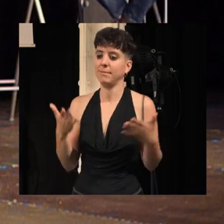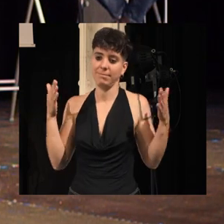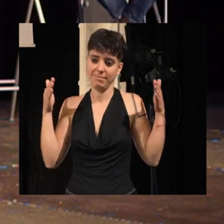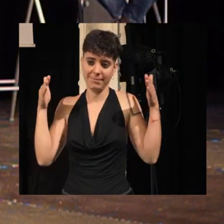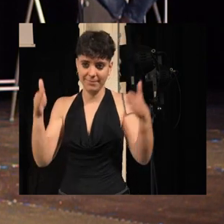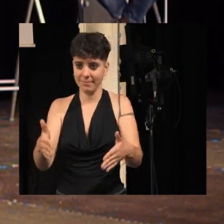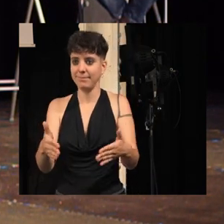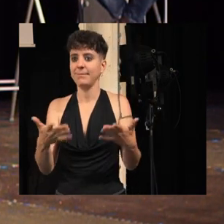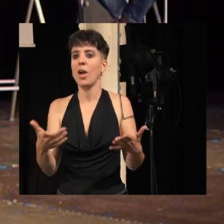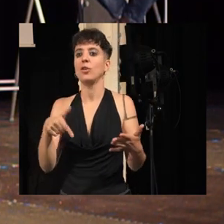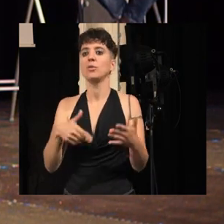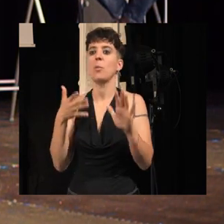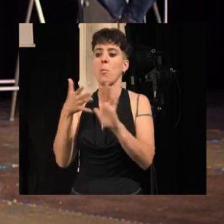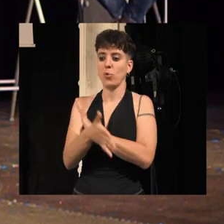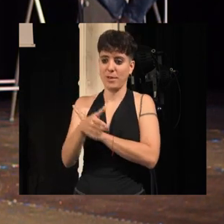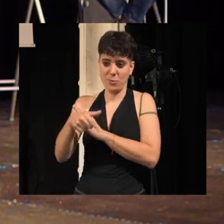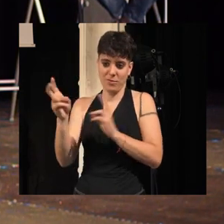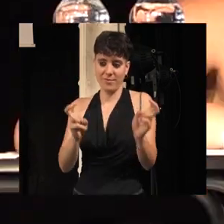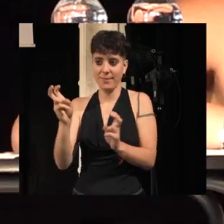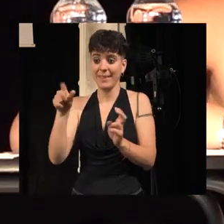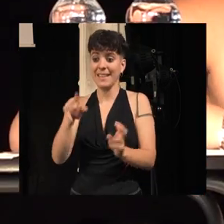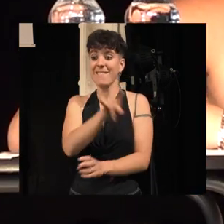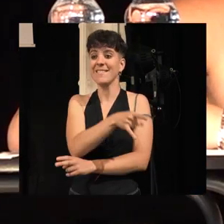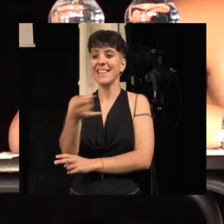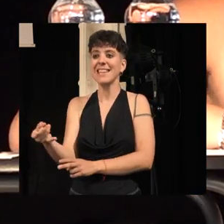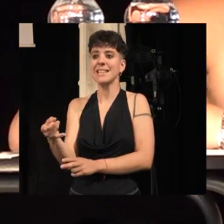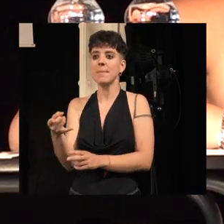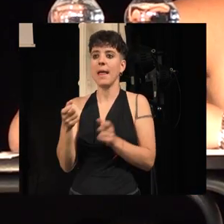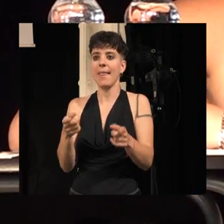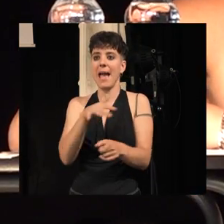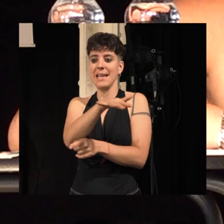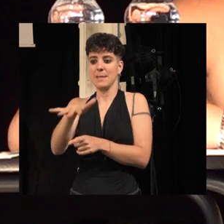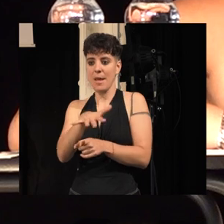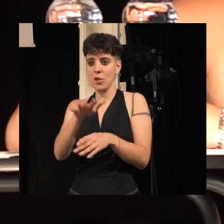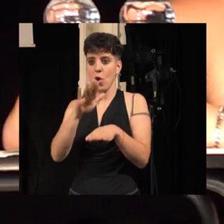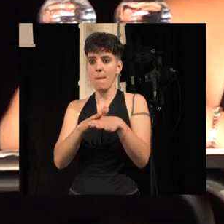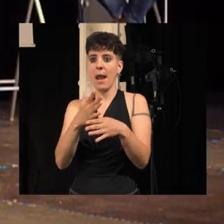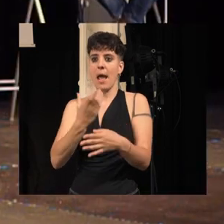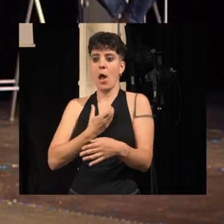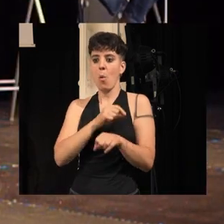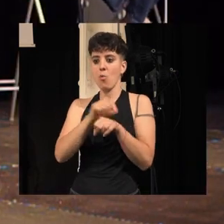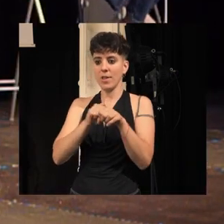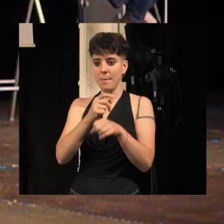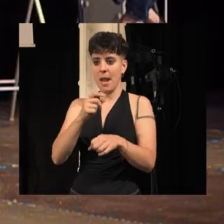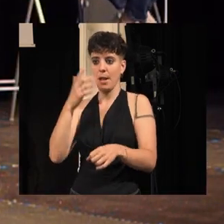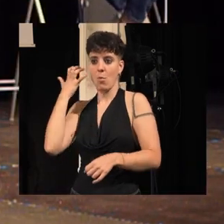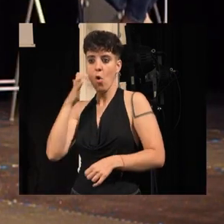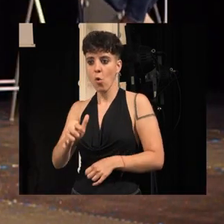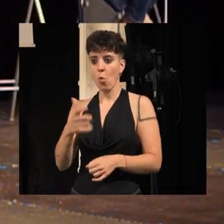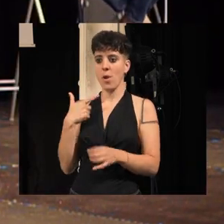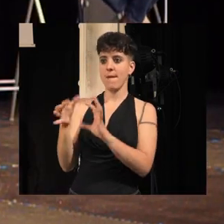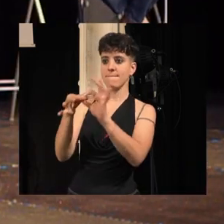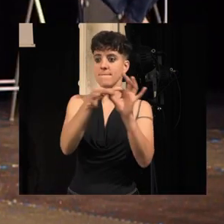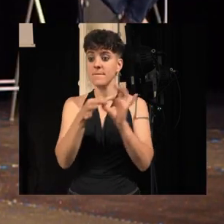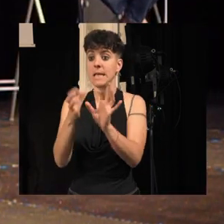centrándonos ya en lo que nos convoca hoy aquí, este fin de semana, que es un espacio para pensar y articular un municipalismo queer, si es que eso fuera